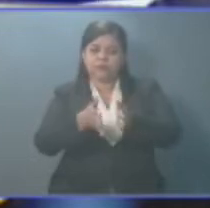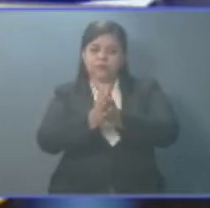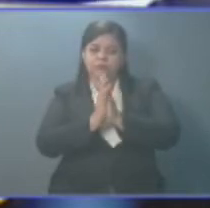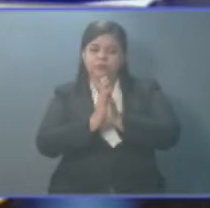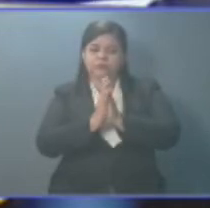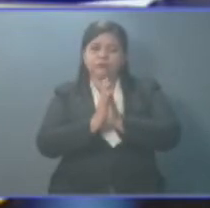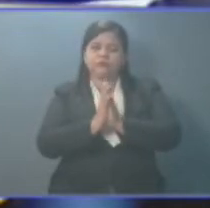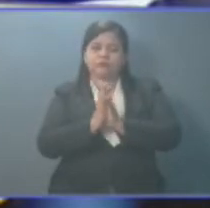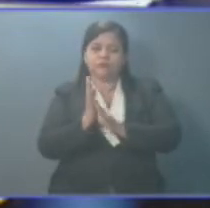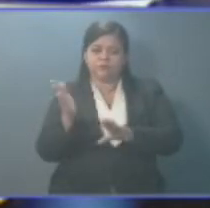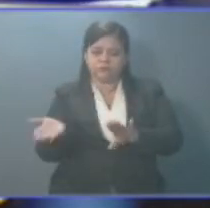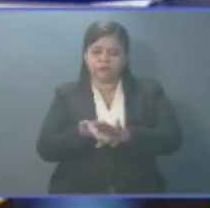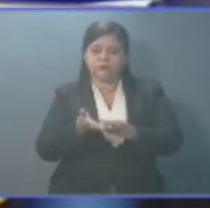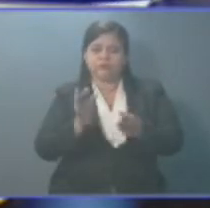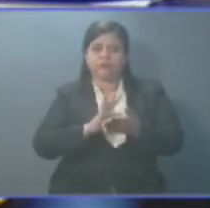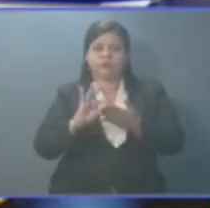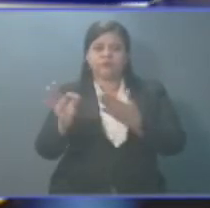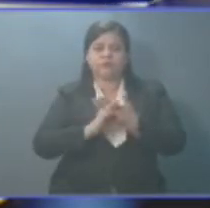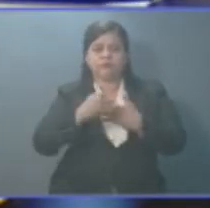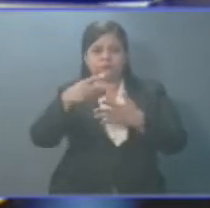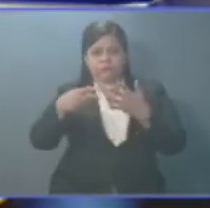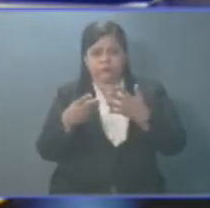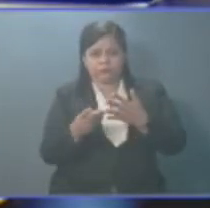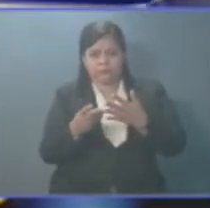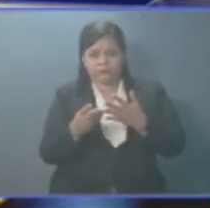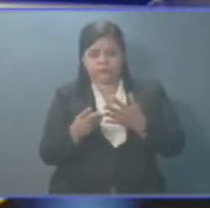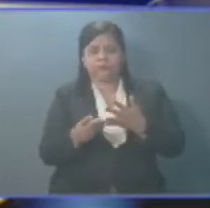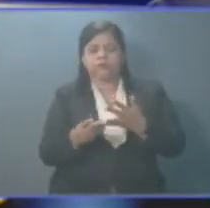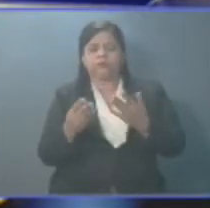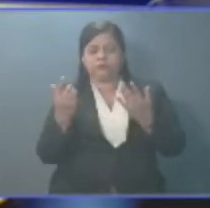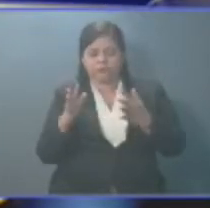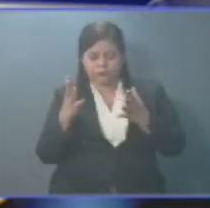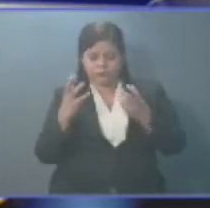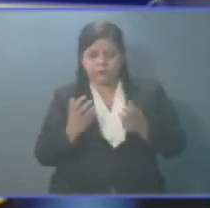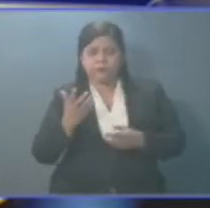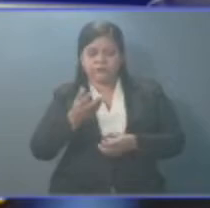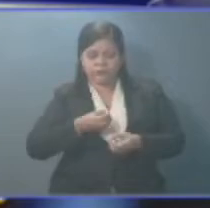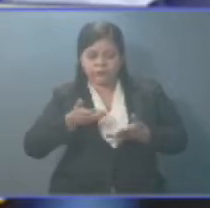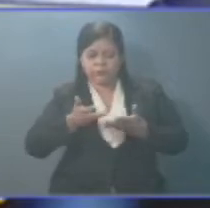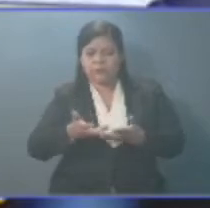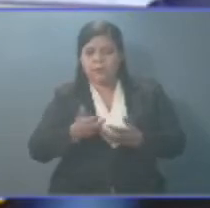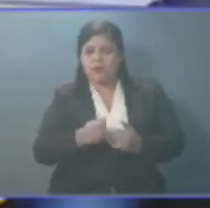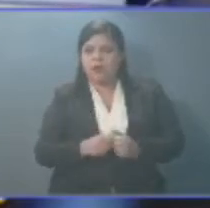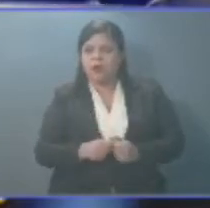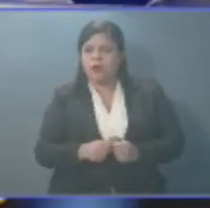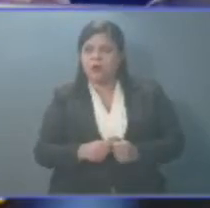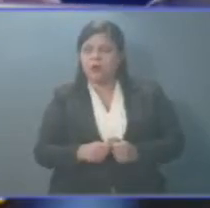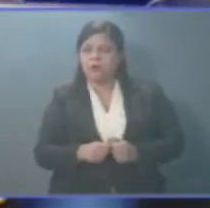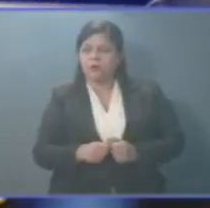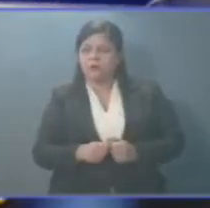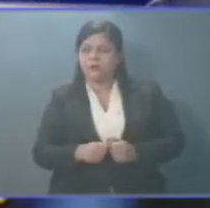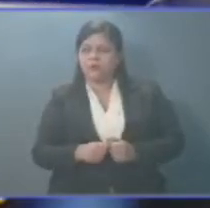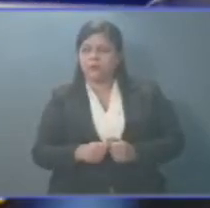lo cual se ajusta el proyecto de decreto para conocimiento del pleno de